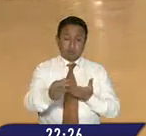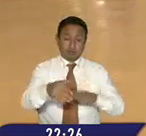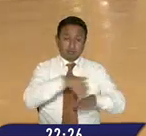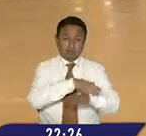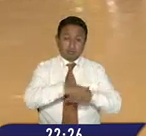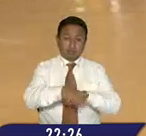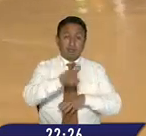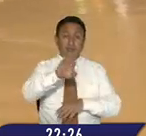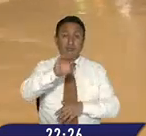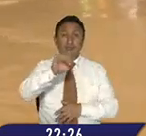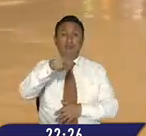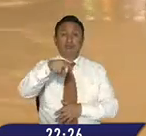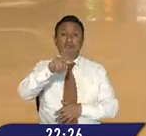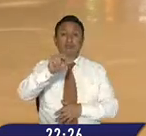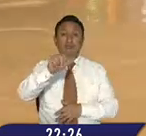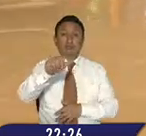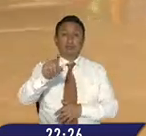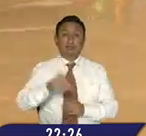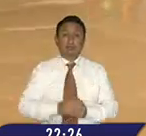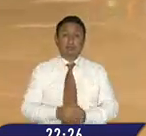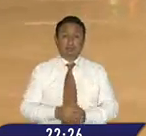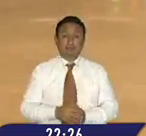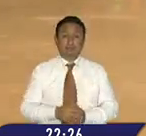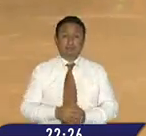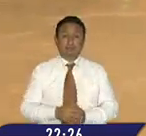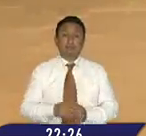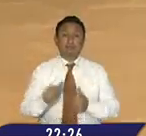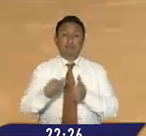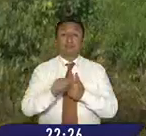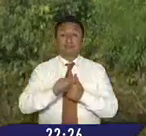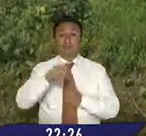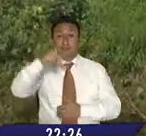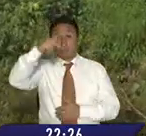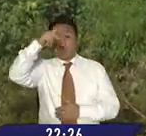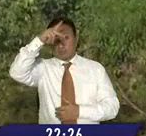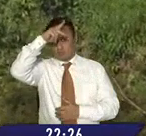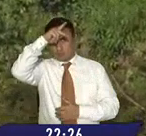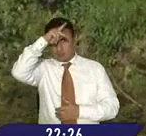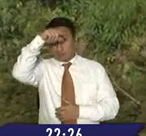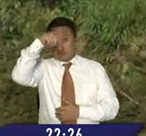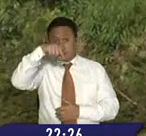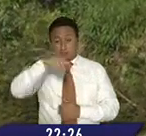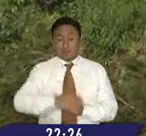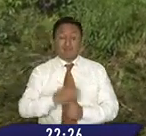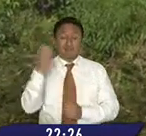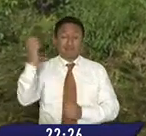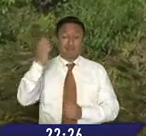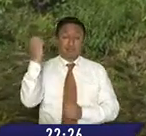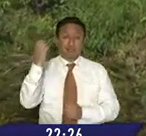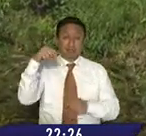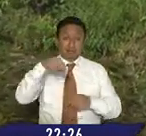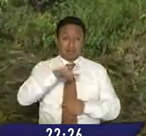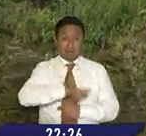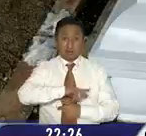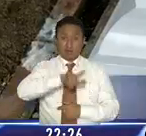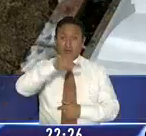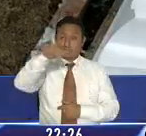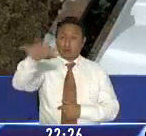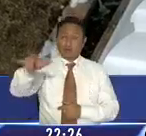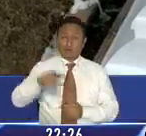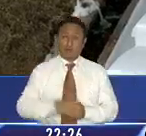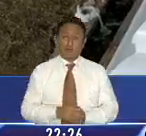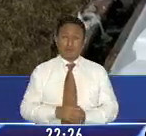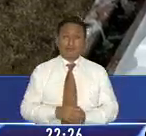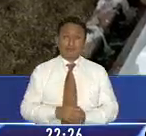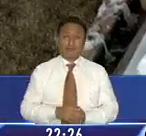río Bobonaza, en la parroquia Montalvo, fronteriza con el Perú, desde donde fue referido de emergencia por vía aérea. Para